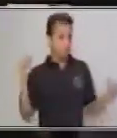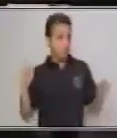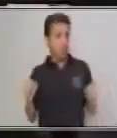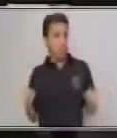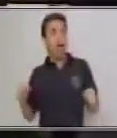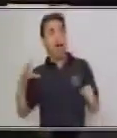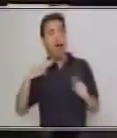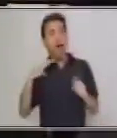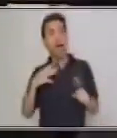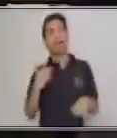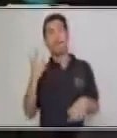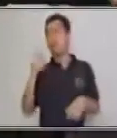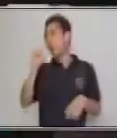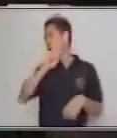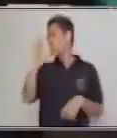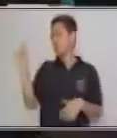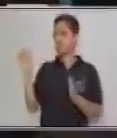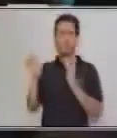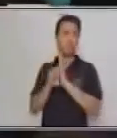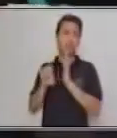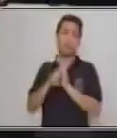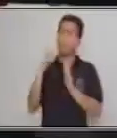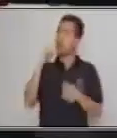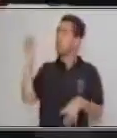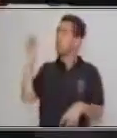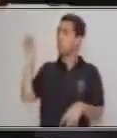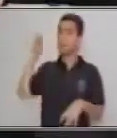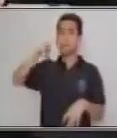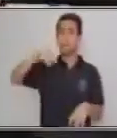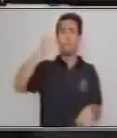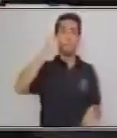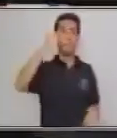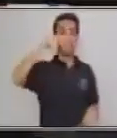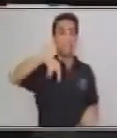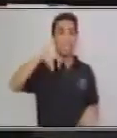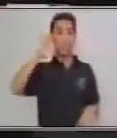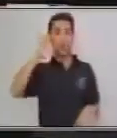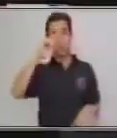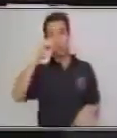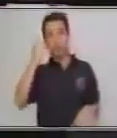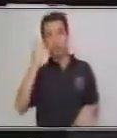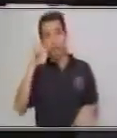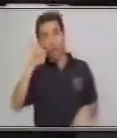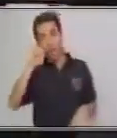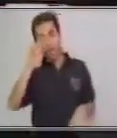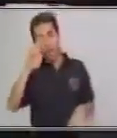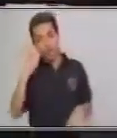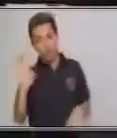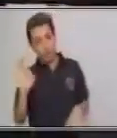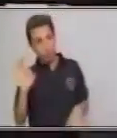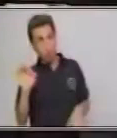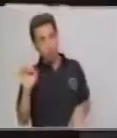a diferentes culturas, como por ejemplo el Minotauro o el mito de Hércules.